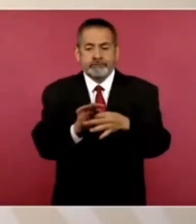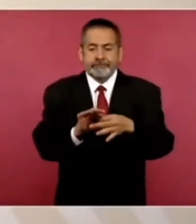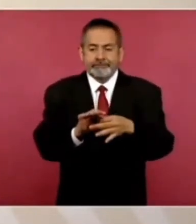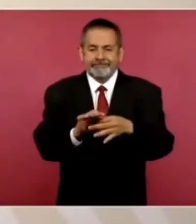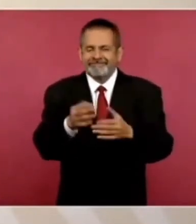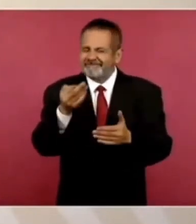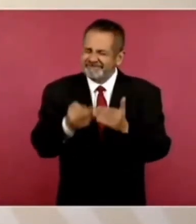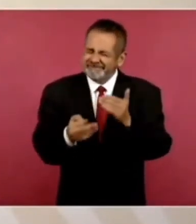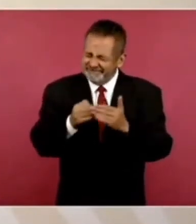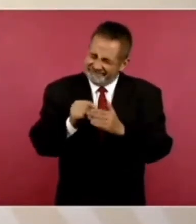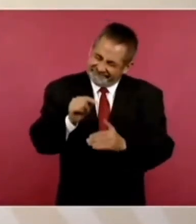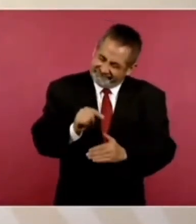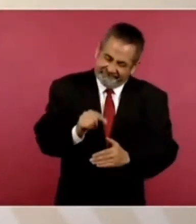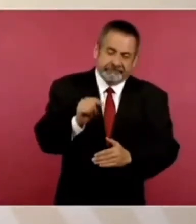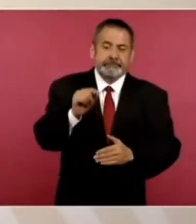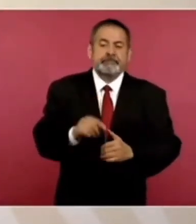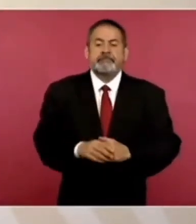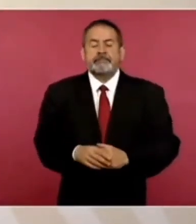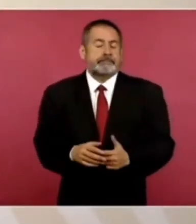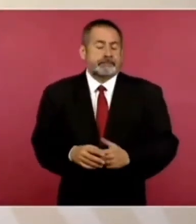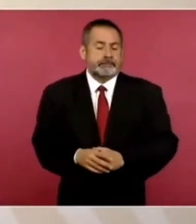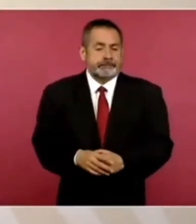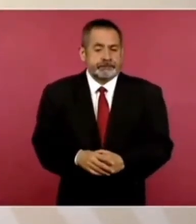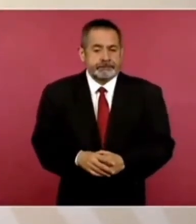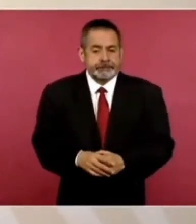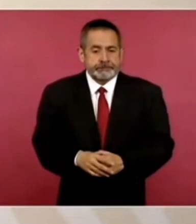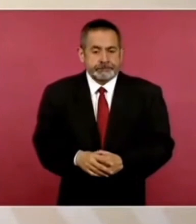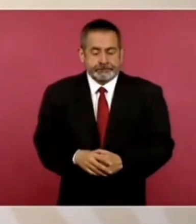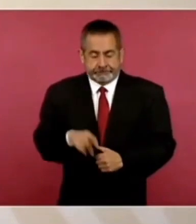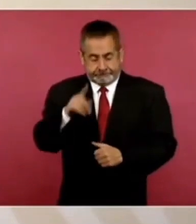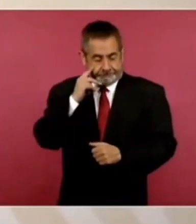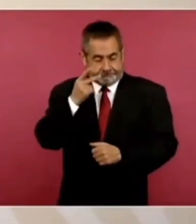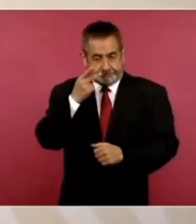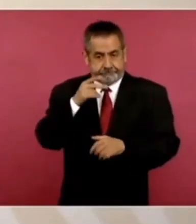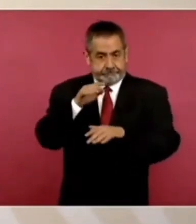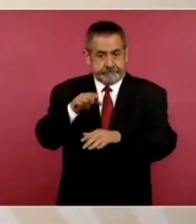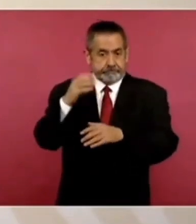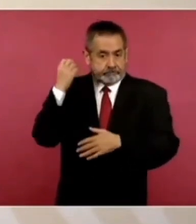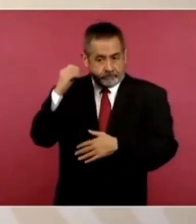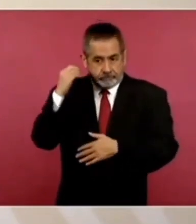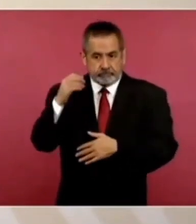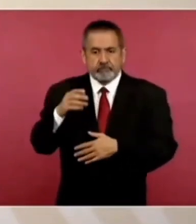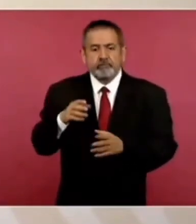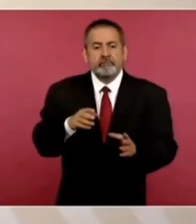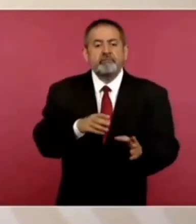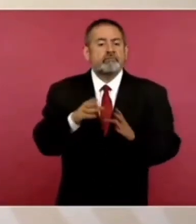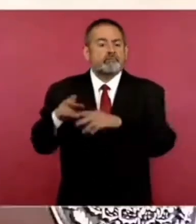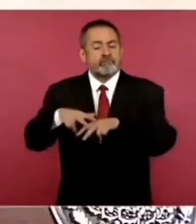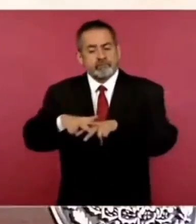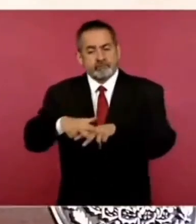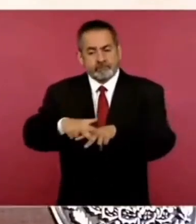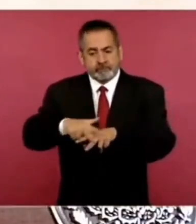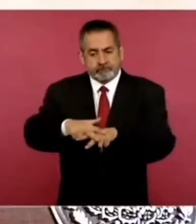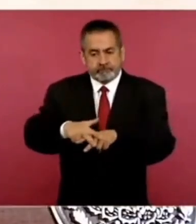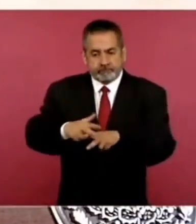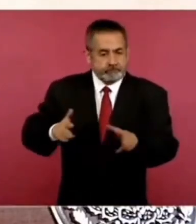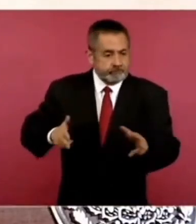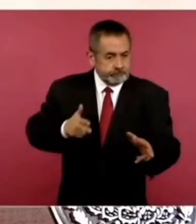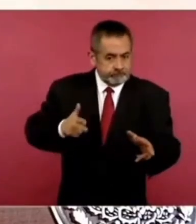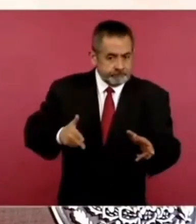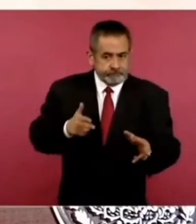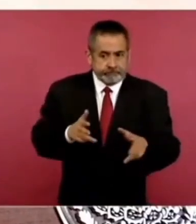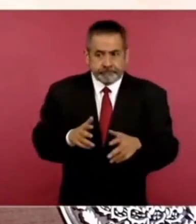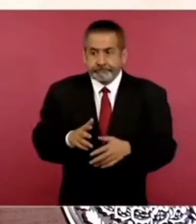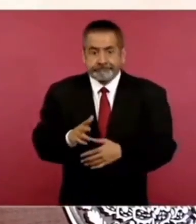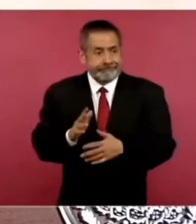sea, estamos hablando de Oaxaca. Hablemos de los ferrocarriles. Si ya